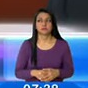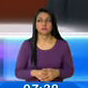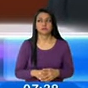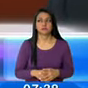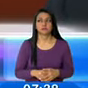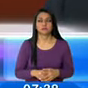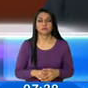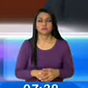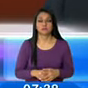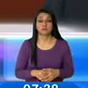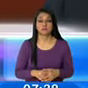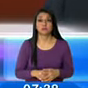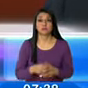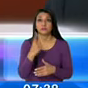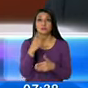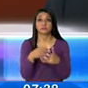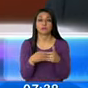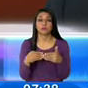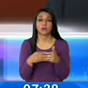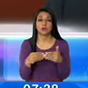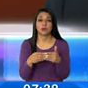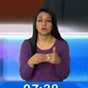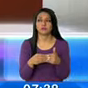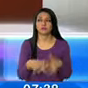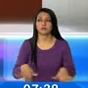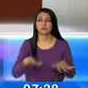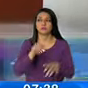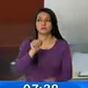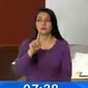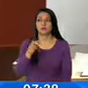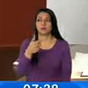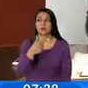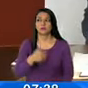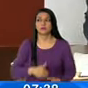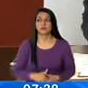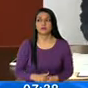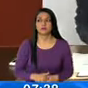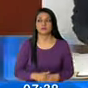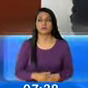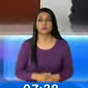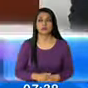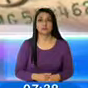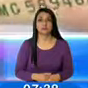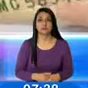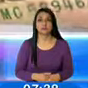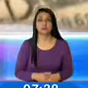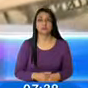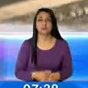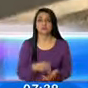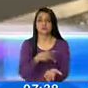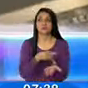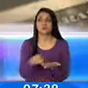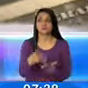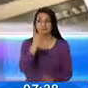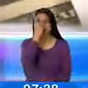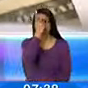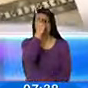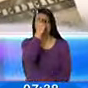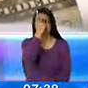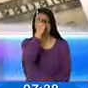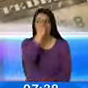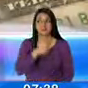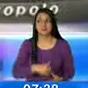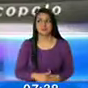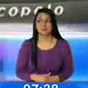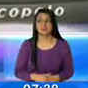disminuir el valor a $1 en la estación de Aloha. Indica que esto en razón de garantizar el pago de la deuda que se ha adquirido en el